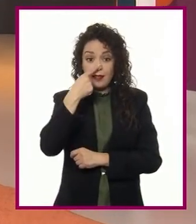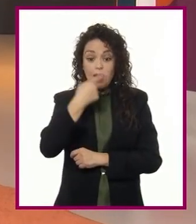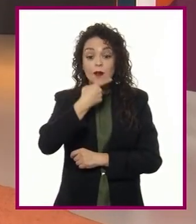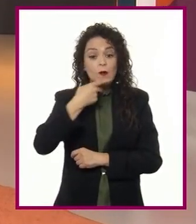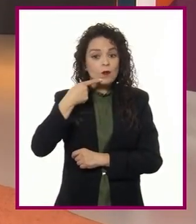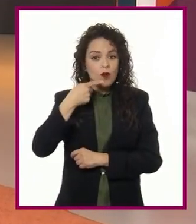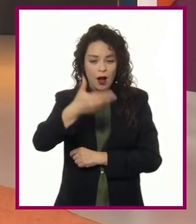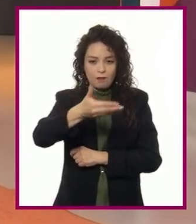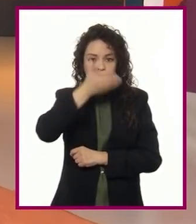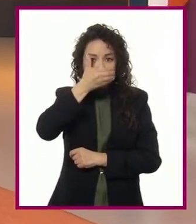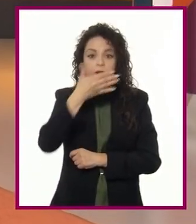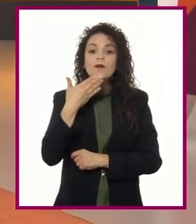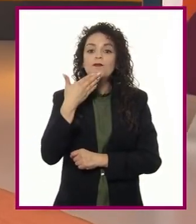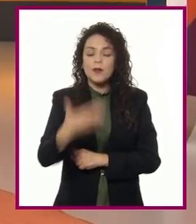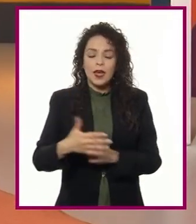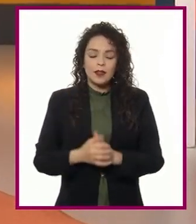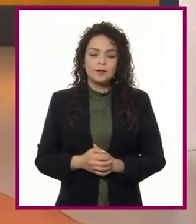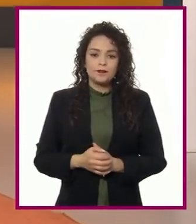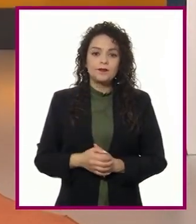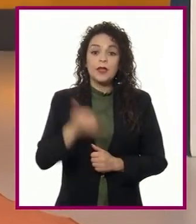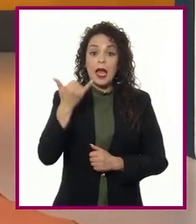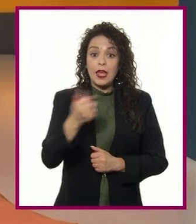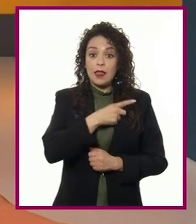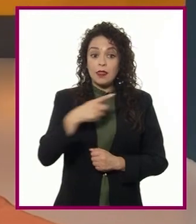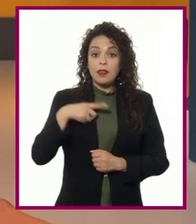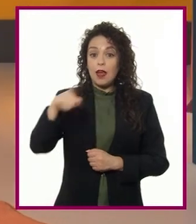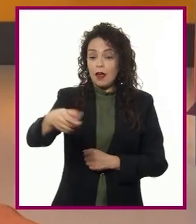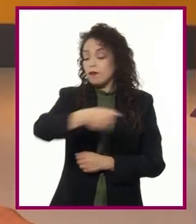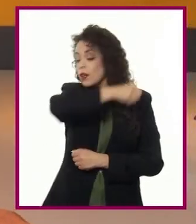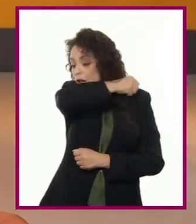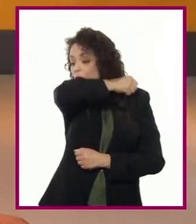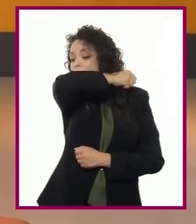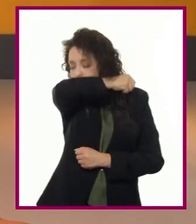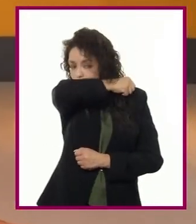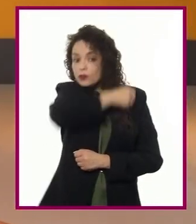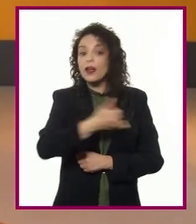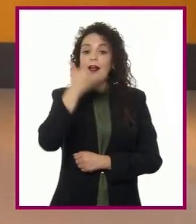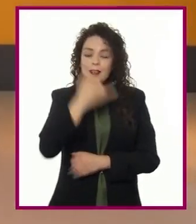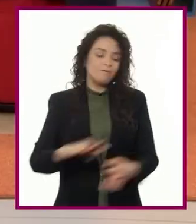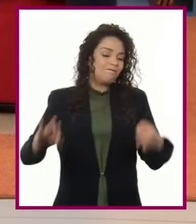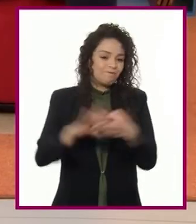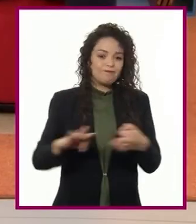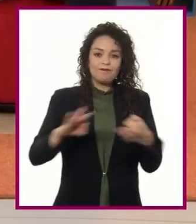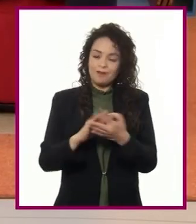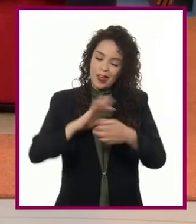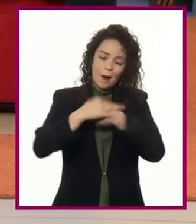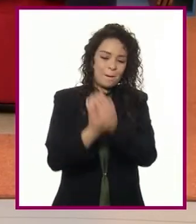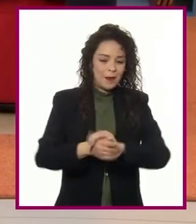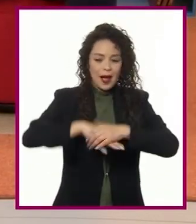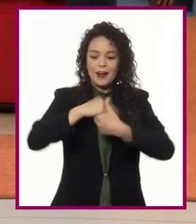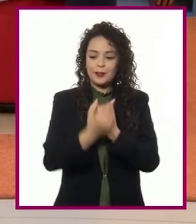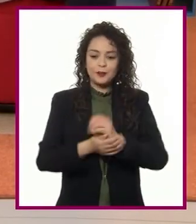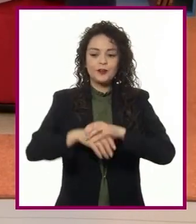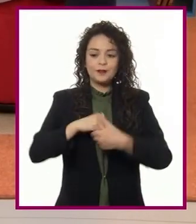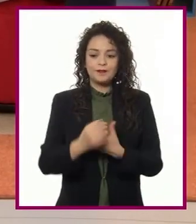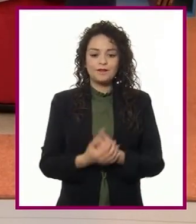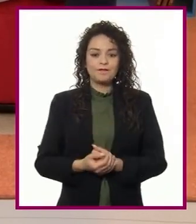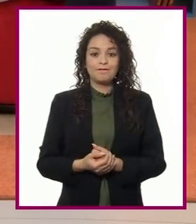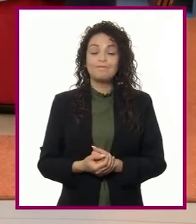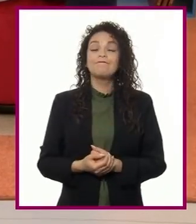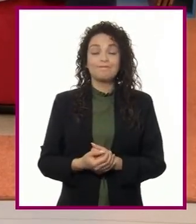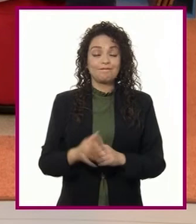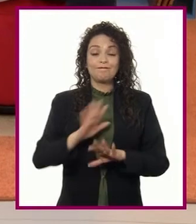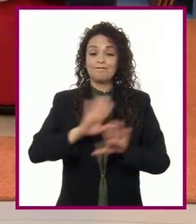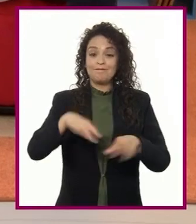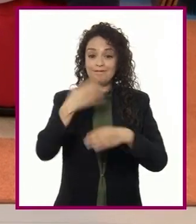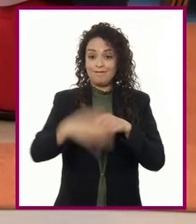boca. Recuerden mantener el estornudo de etiqueta y el lavado constante de manos. Y ahora sí, Hasta